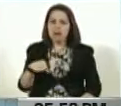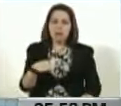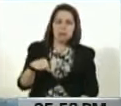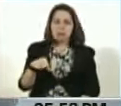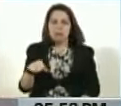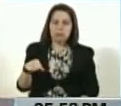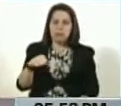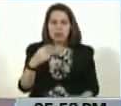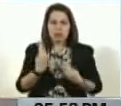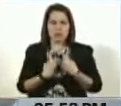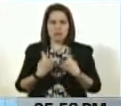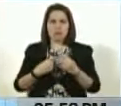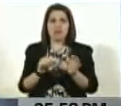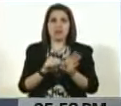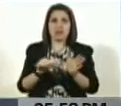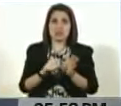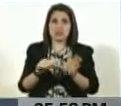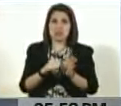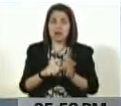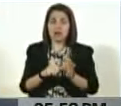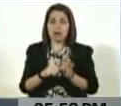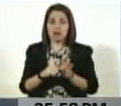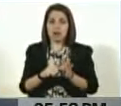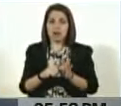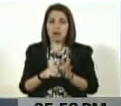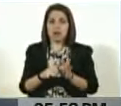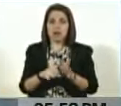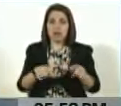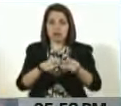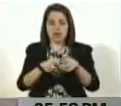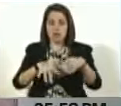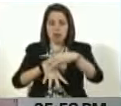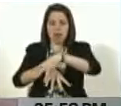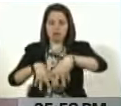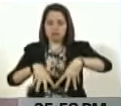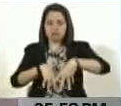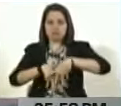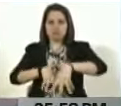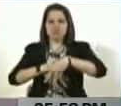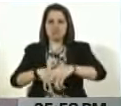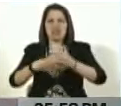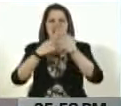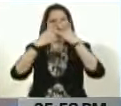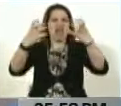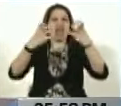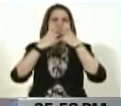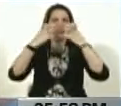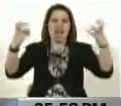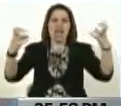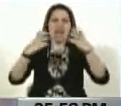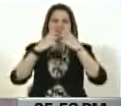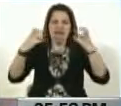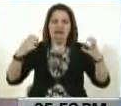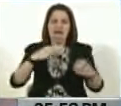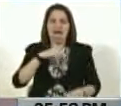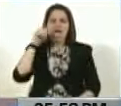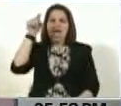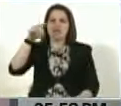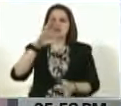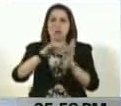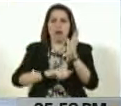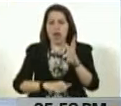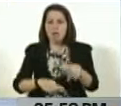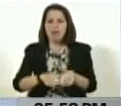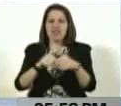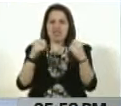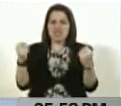unas ancianitas que viven ahí en la comunidad y las pusieron como de vanguardia para que gritaran que nosotros nos robamos la panadería, que éramos